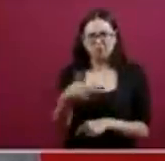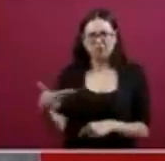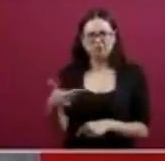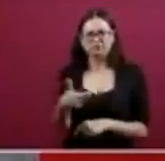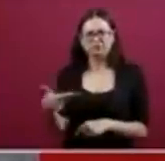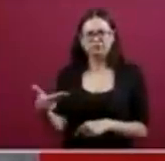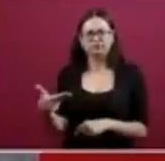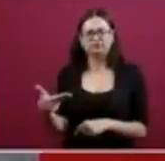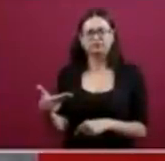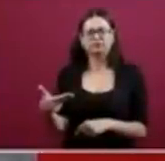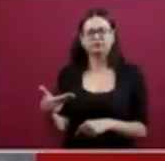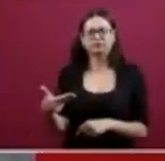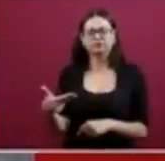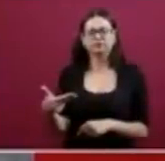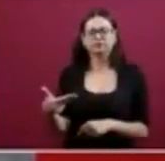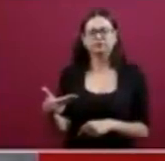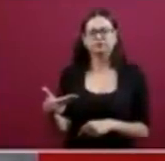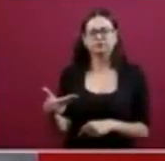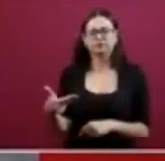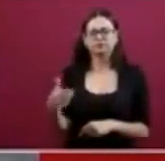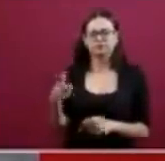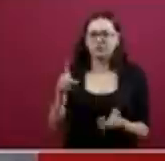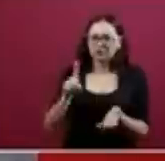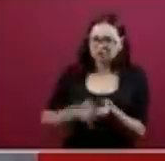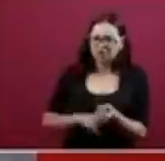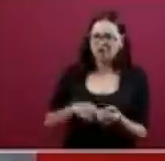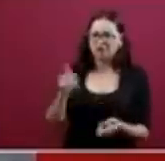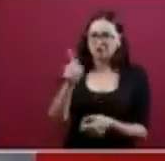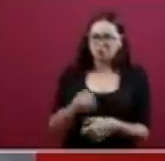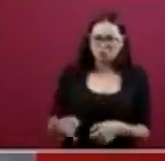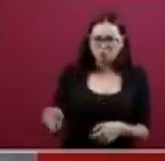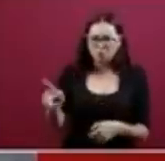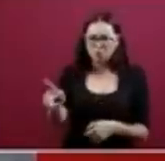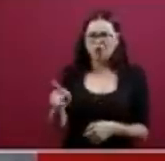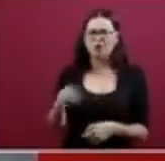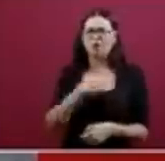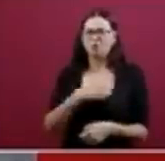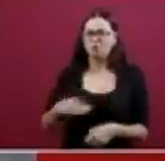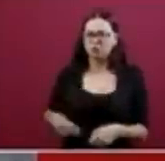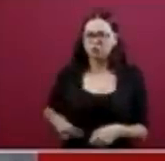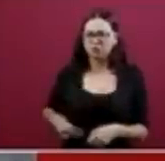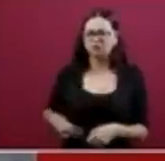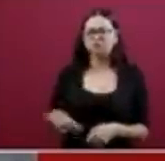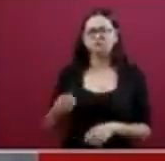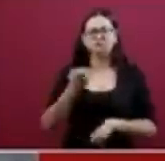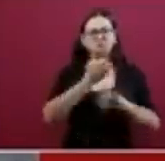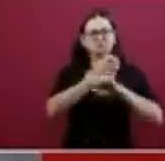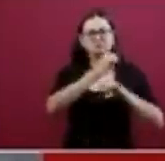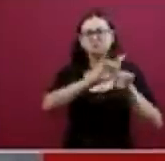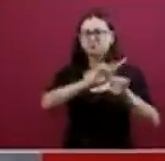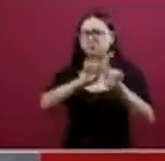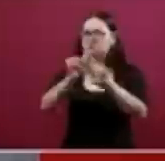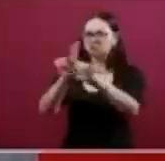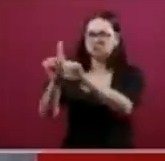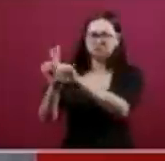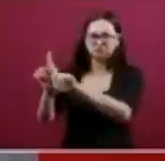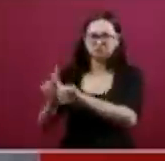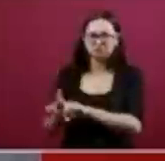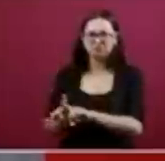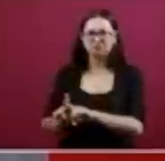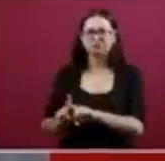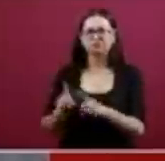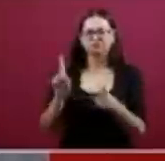de los pueblos, de los municipios, en los estados,